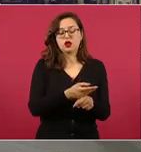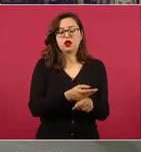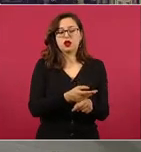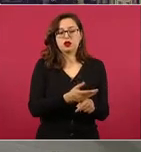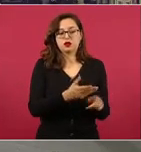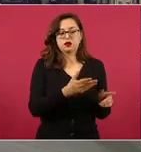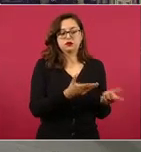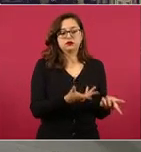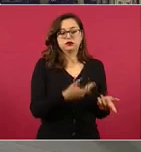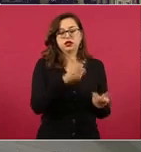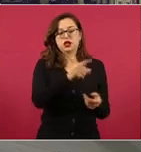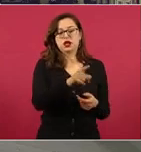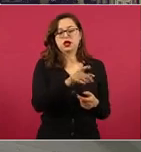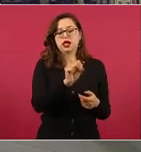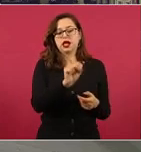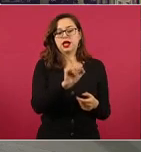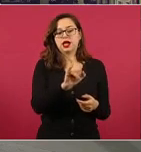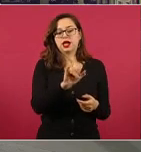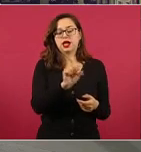Carlos Slim